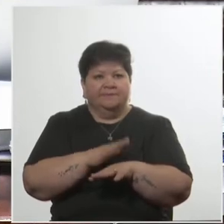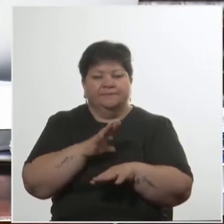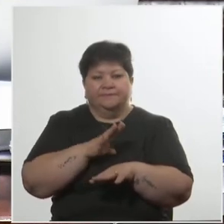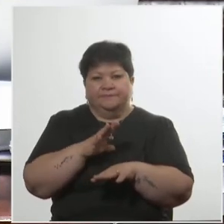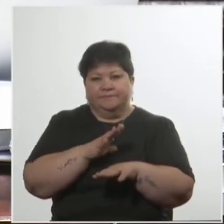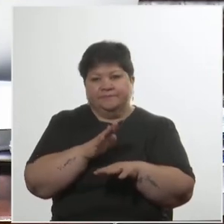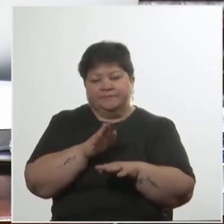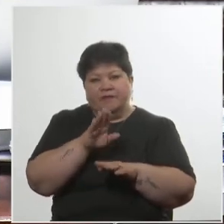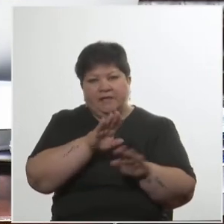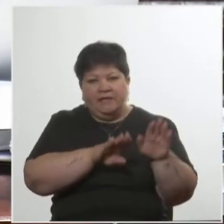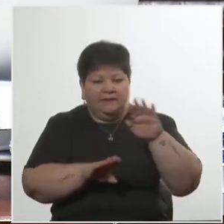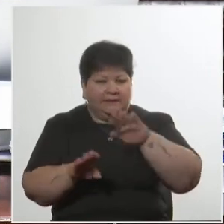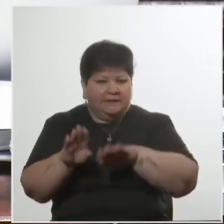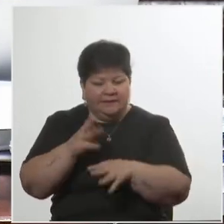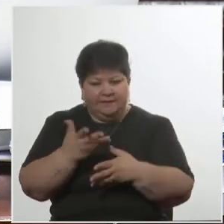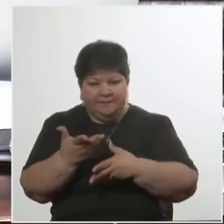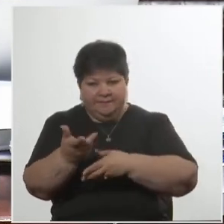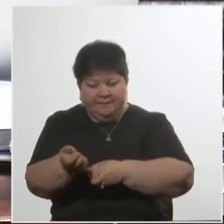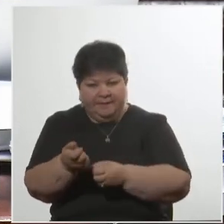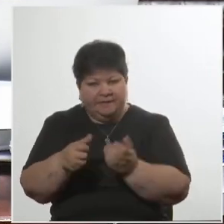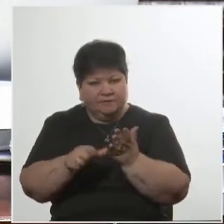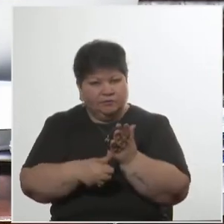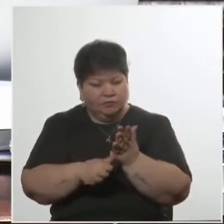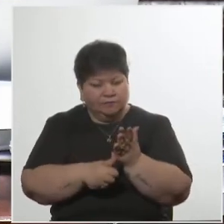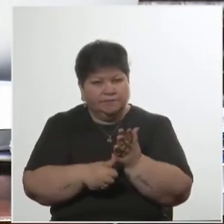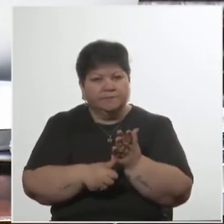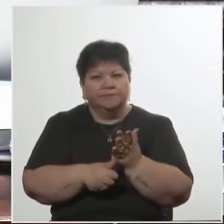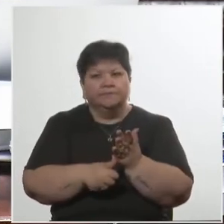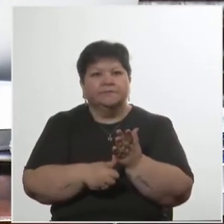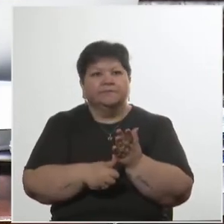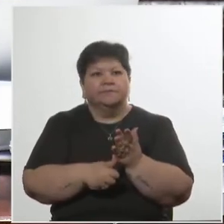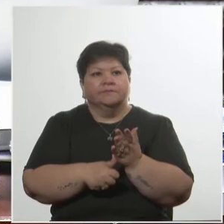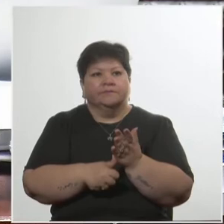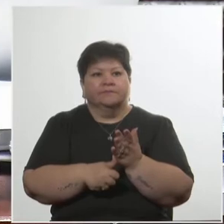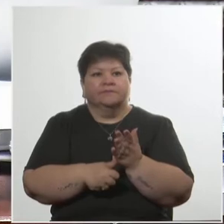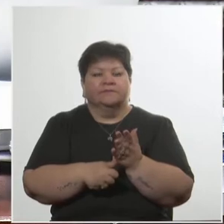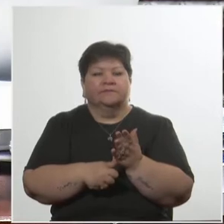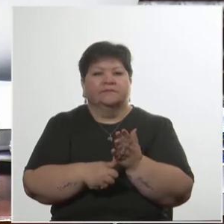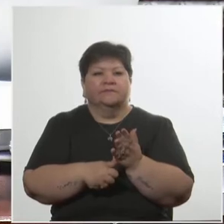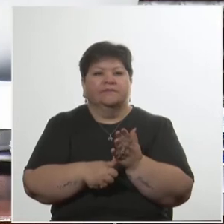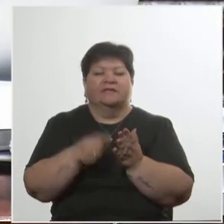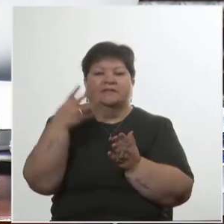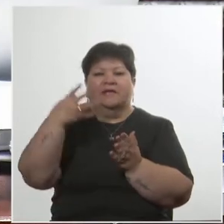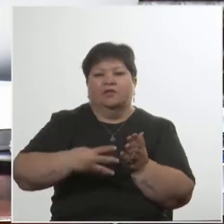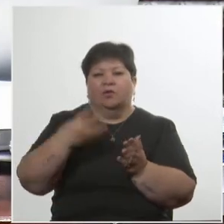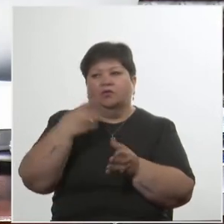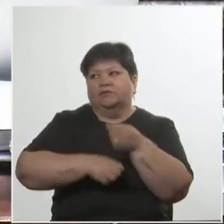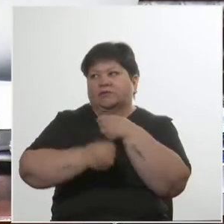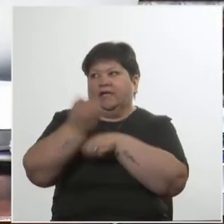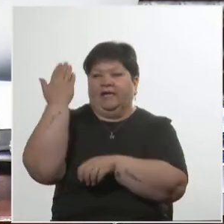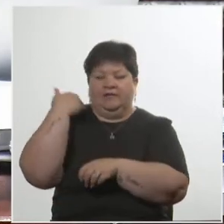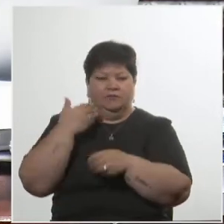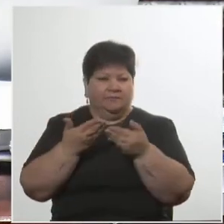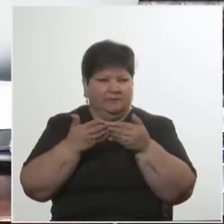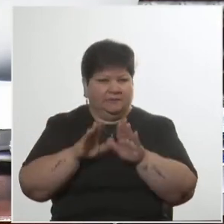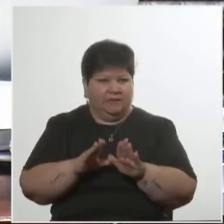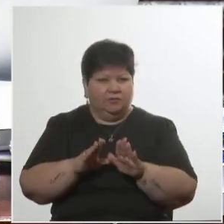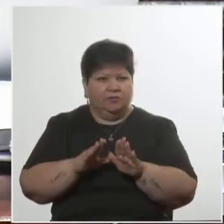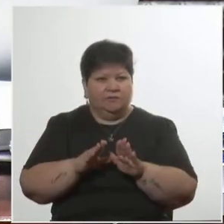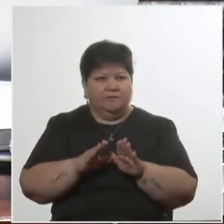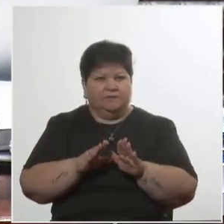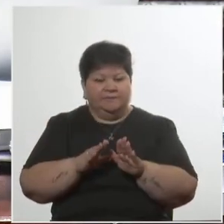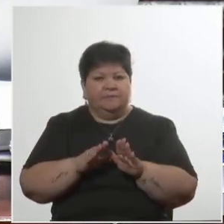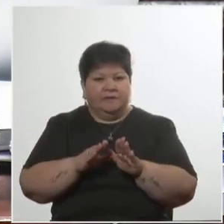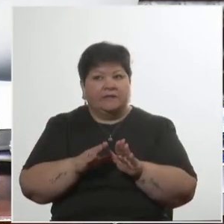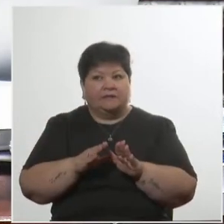reparaciones previstas en las leyes anteriores comenzaron a hacerse efectivas hace 14 años erogaciones dinerarias